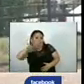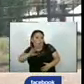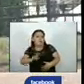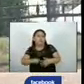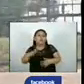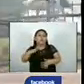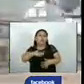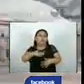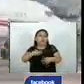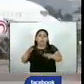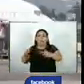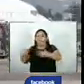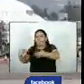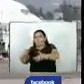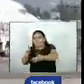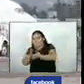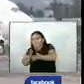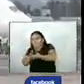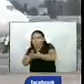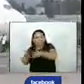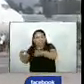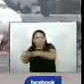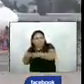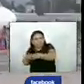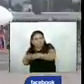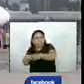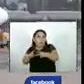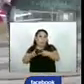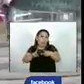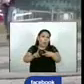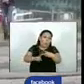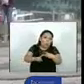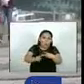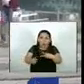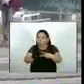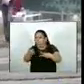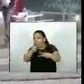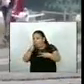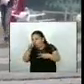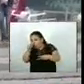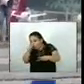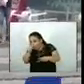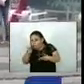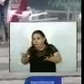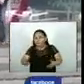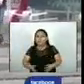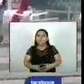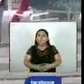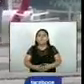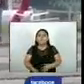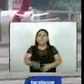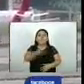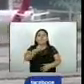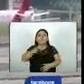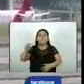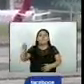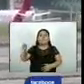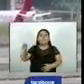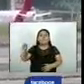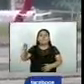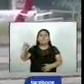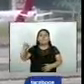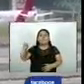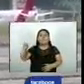estar vinculados con actividades ilícitas o consumo de sustancias ilegales. Moise Bonilla,